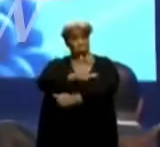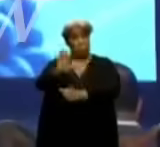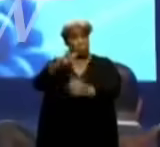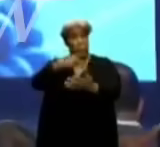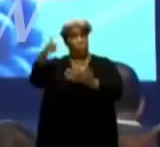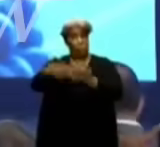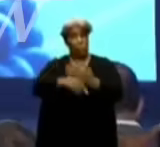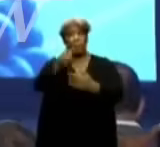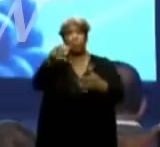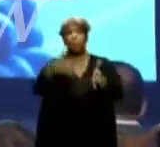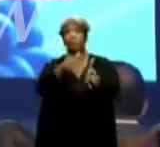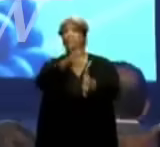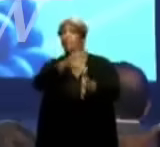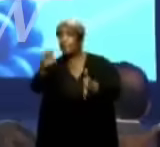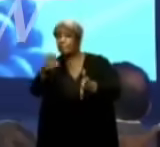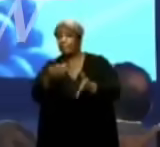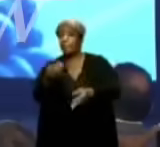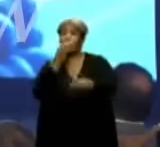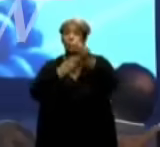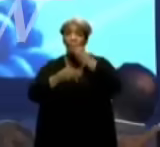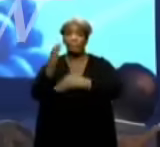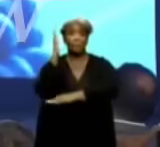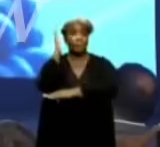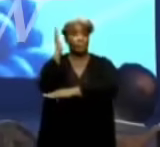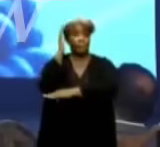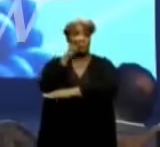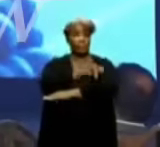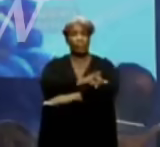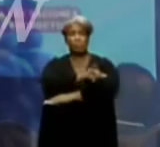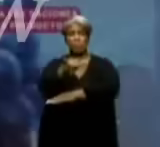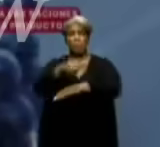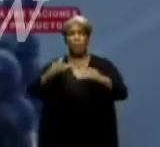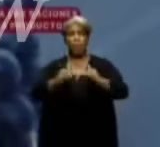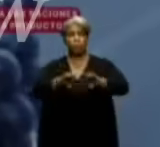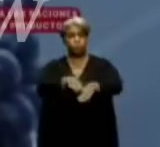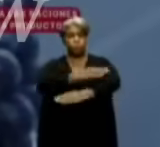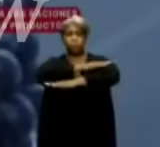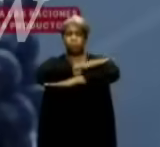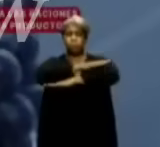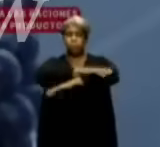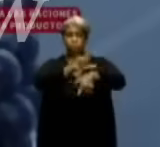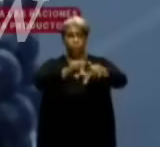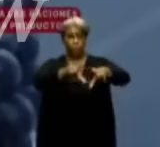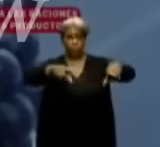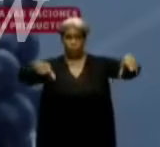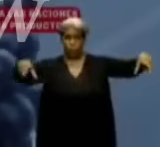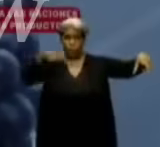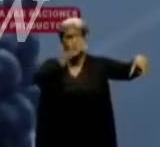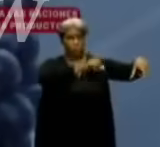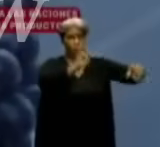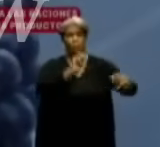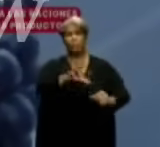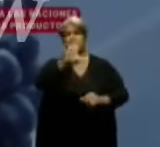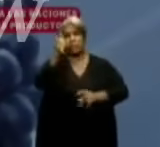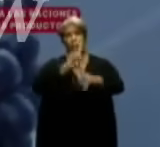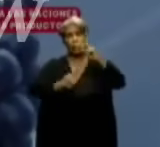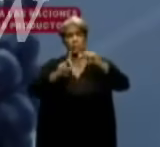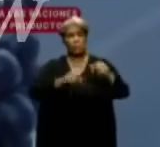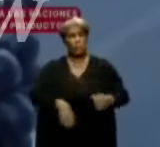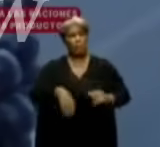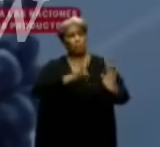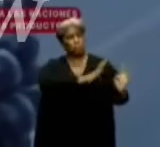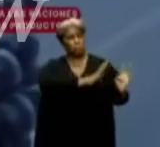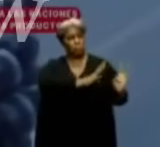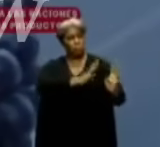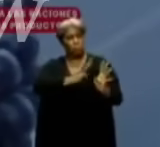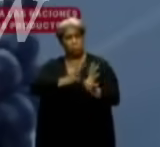2.500 almuerzos navideños tipo buffet para 500 personas cada uno, distribuido en todo el